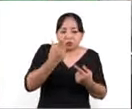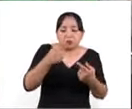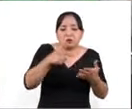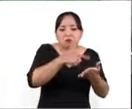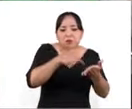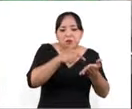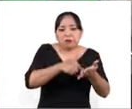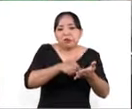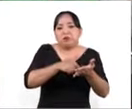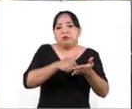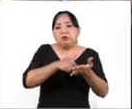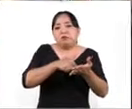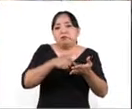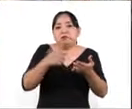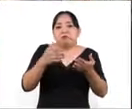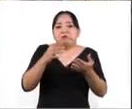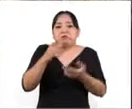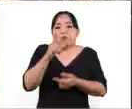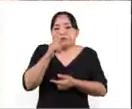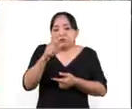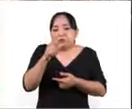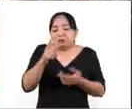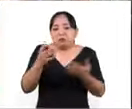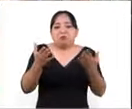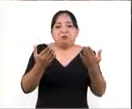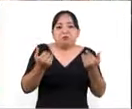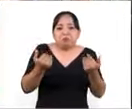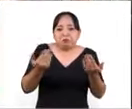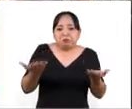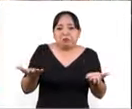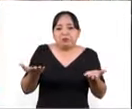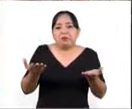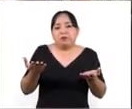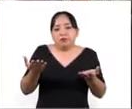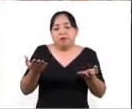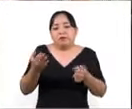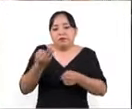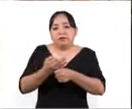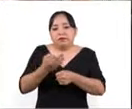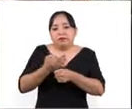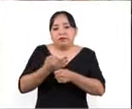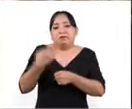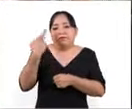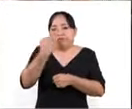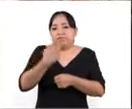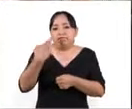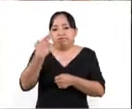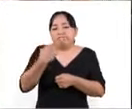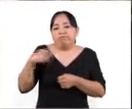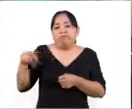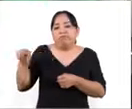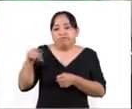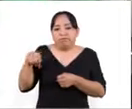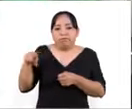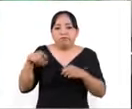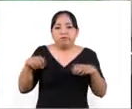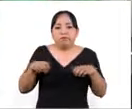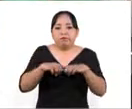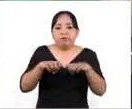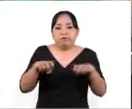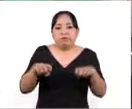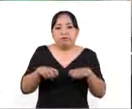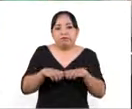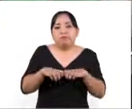de reporte de que no hay suministro de energía eléctrica. Esa sería la información que podríamos